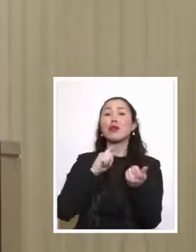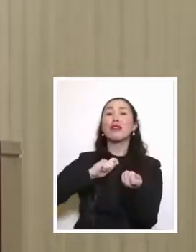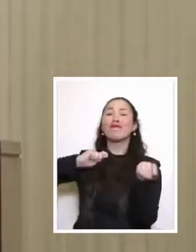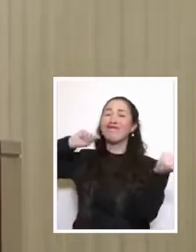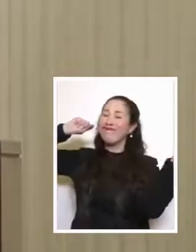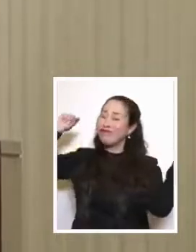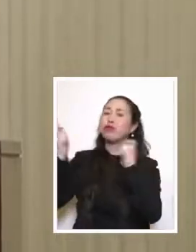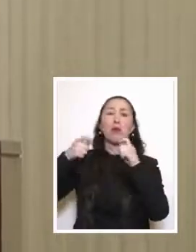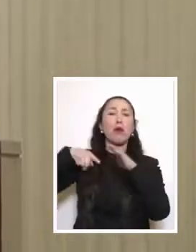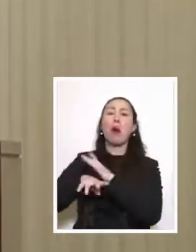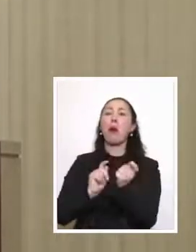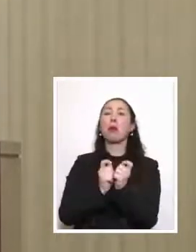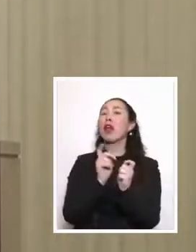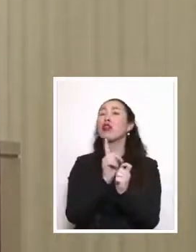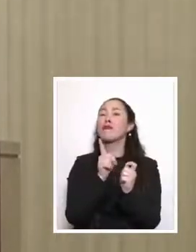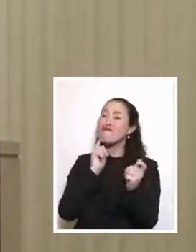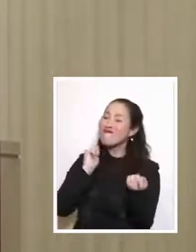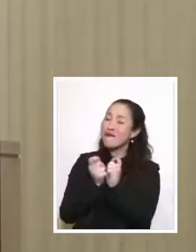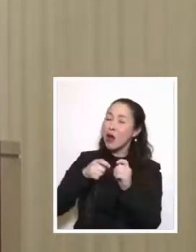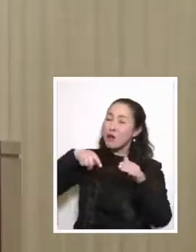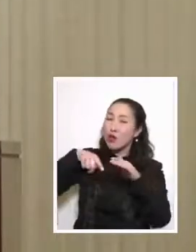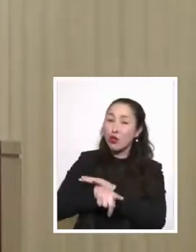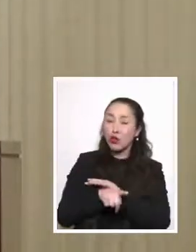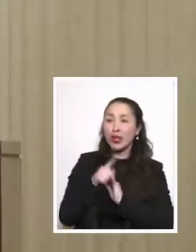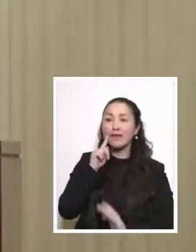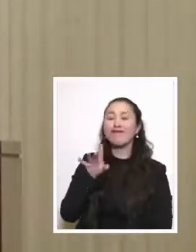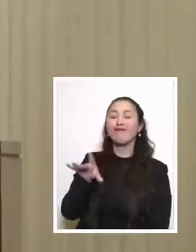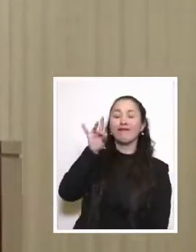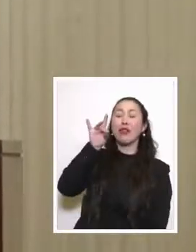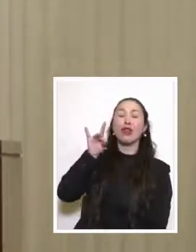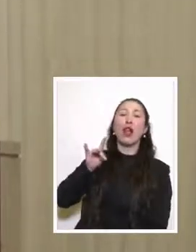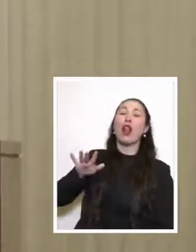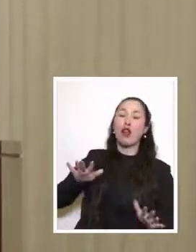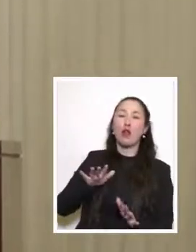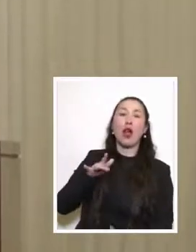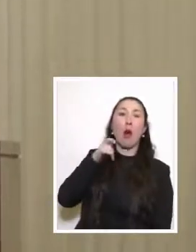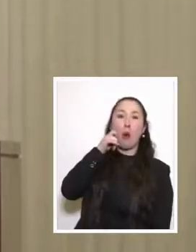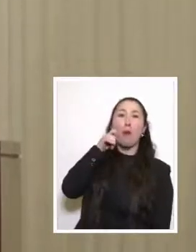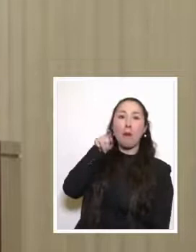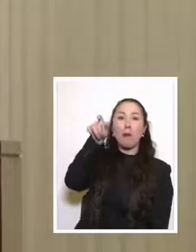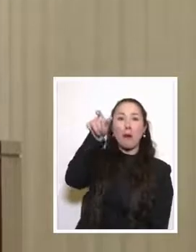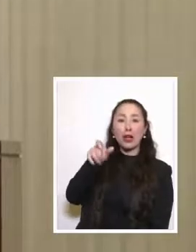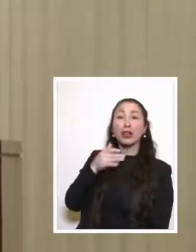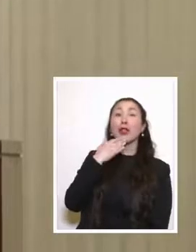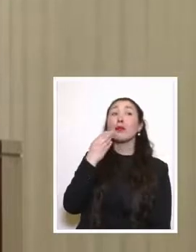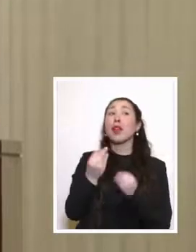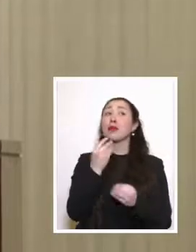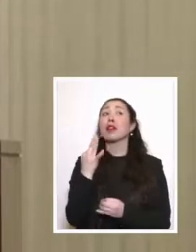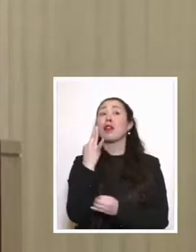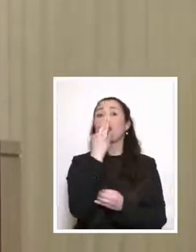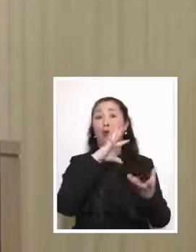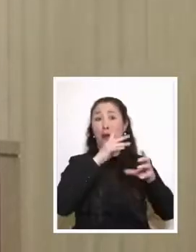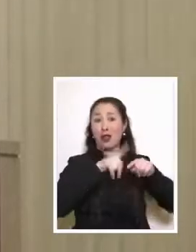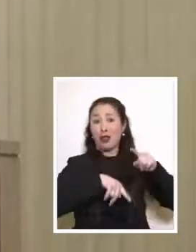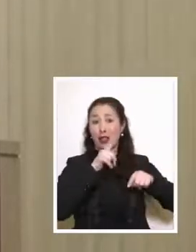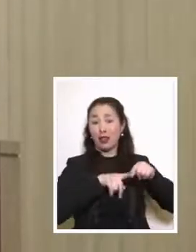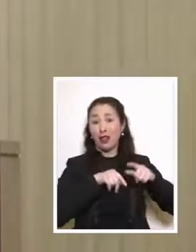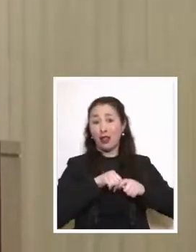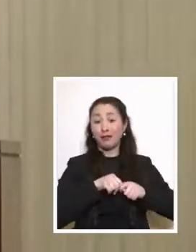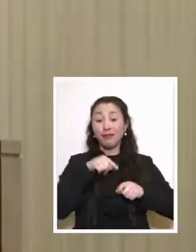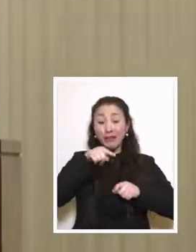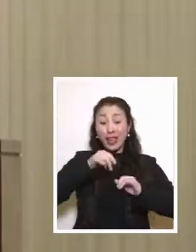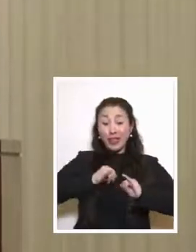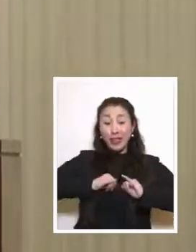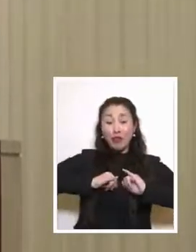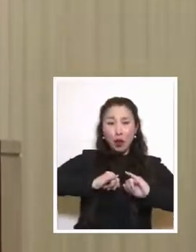sociedades que reconozca la fuerza de la impronta humana sobre los destinos de nuestro planeta. Que el lanzamiento de este